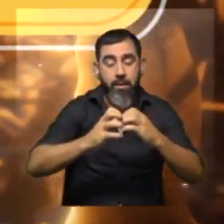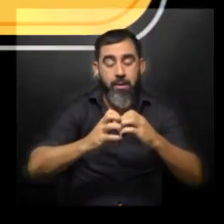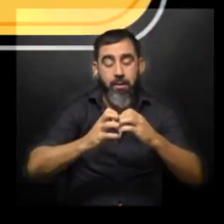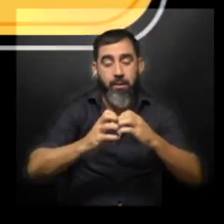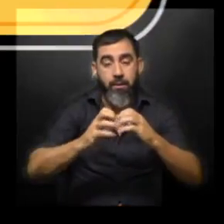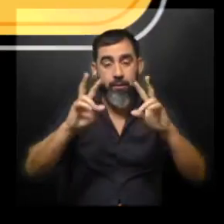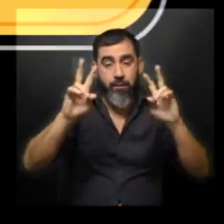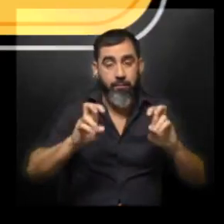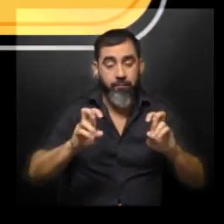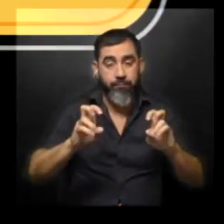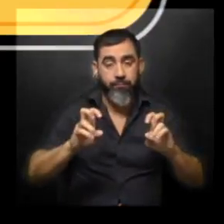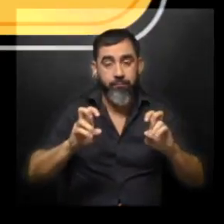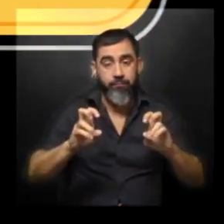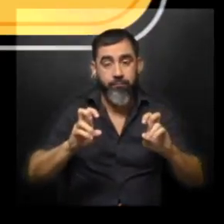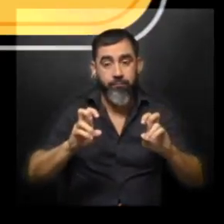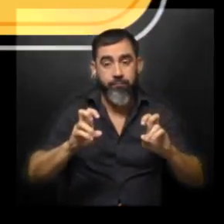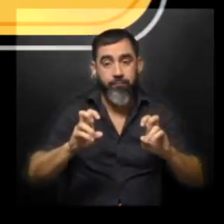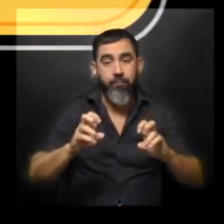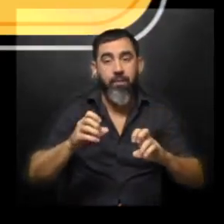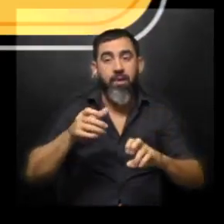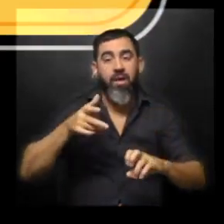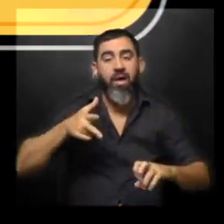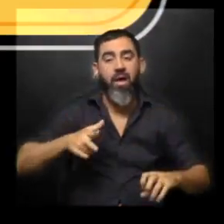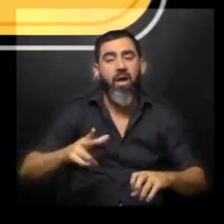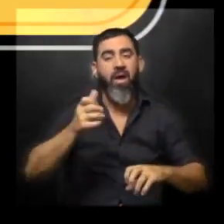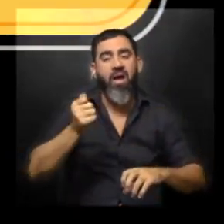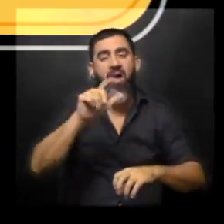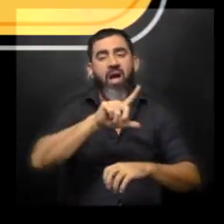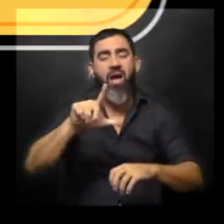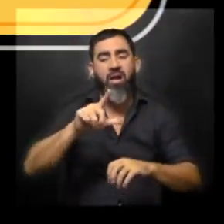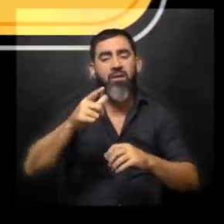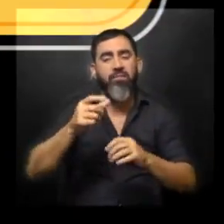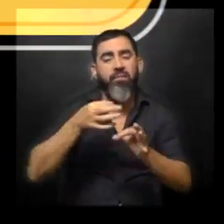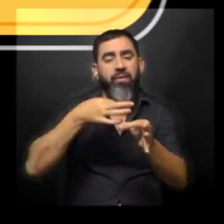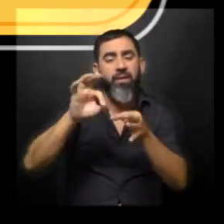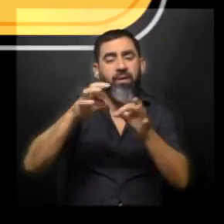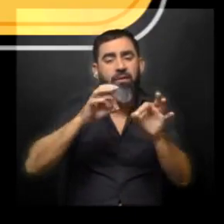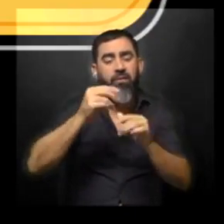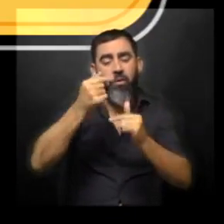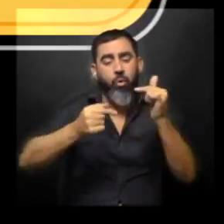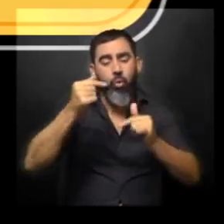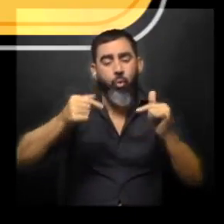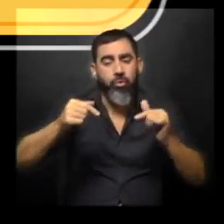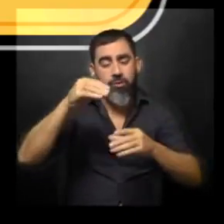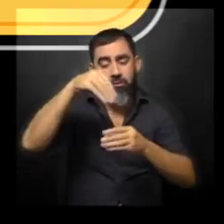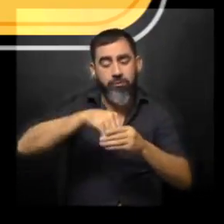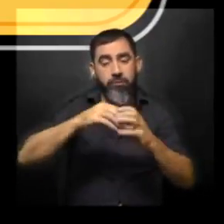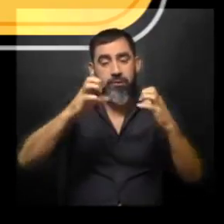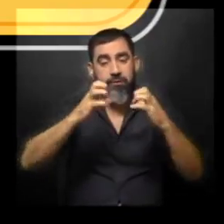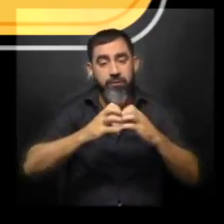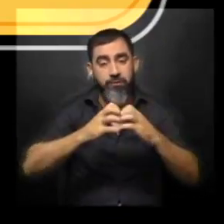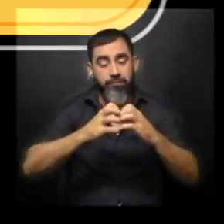neurocirugía fue Ramón y Cajal, que describió en las piezas anatómicas, describió